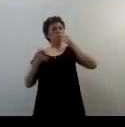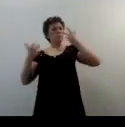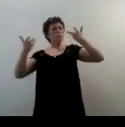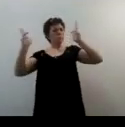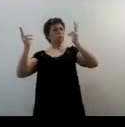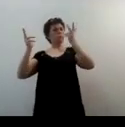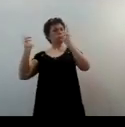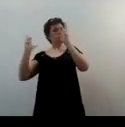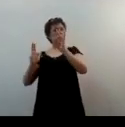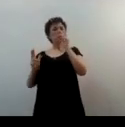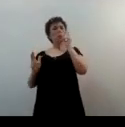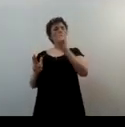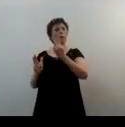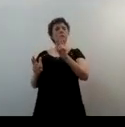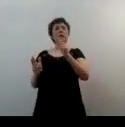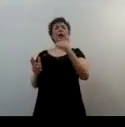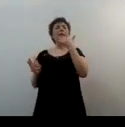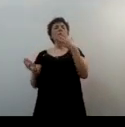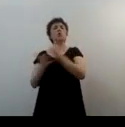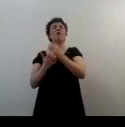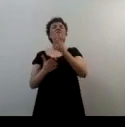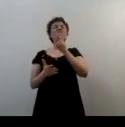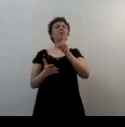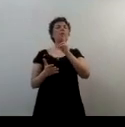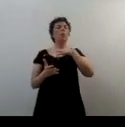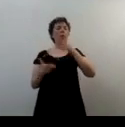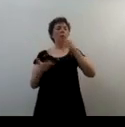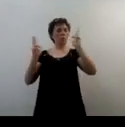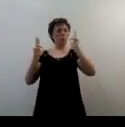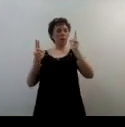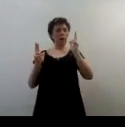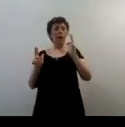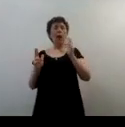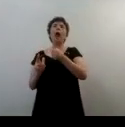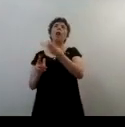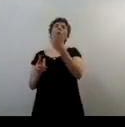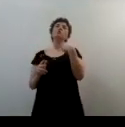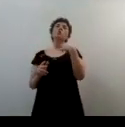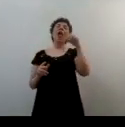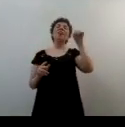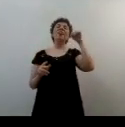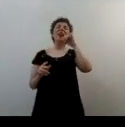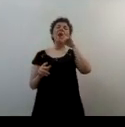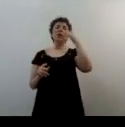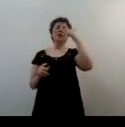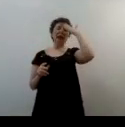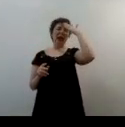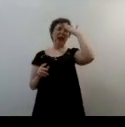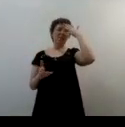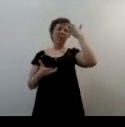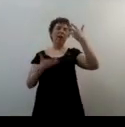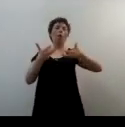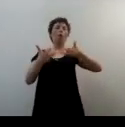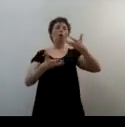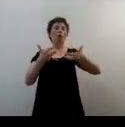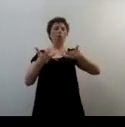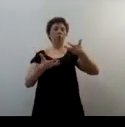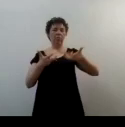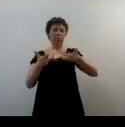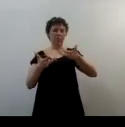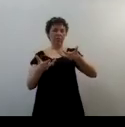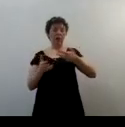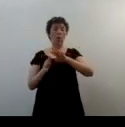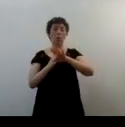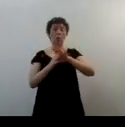Como veis, prácticamente todas las verduras, salvo aquellas zanahorias y calabazas cocidas. O dentro del hidrato, que